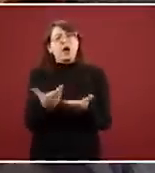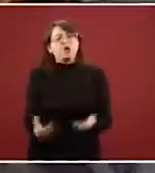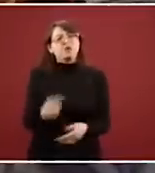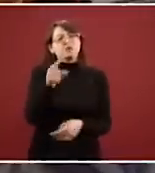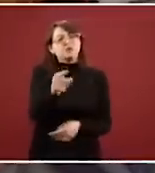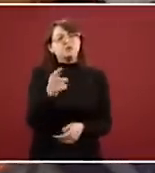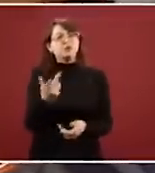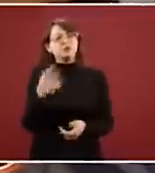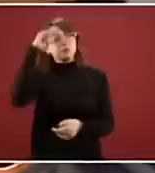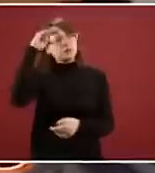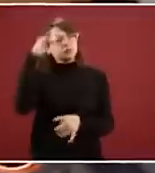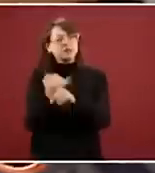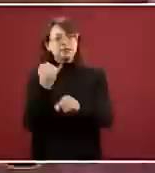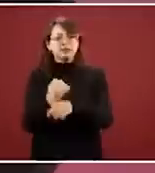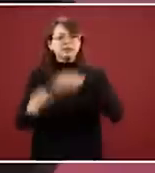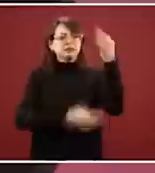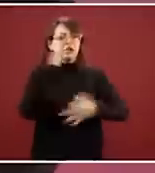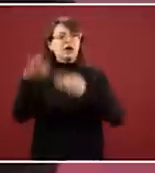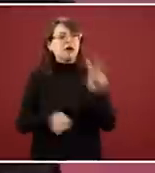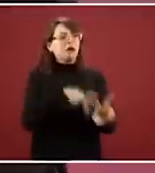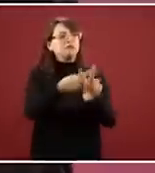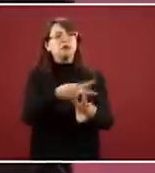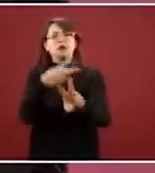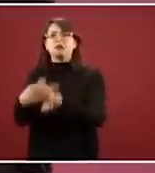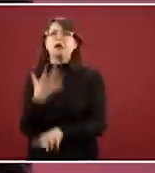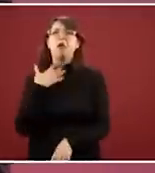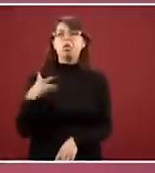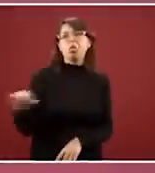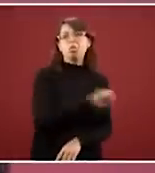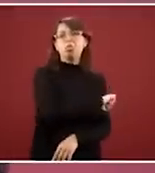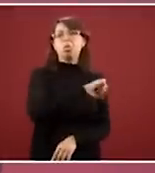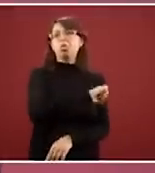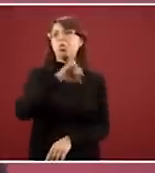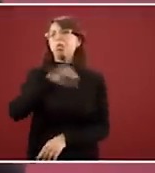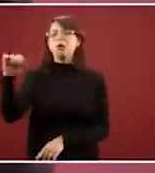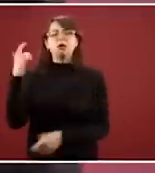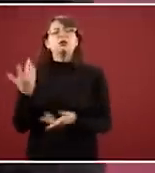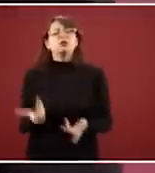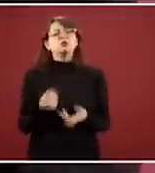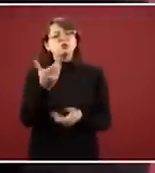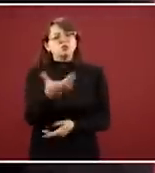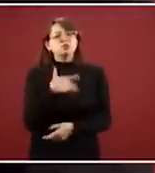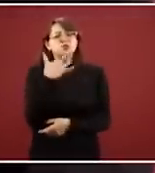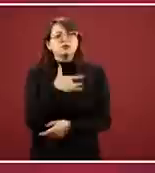promoviendo estos hashtags? Pues que los entiendo.